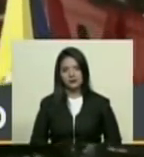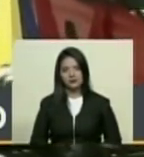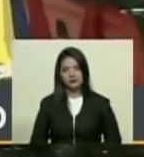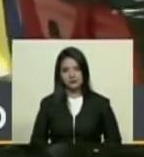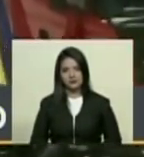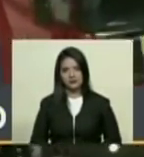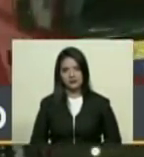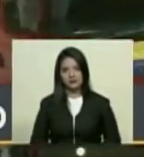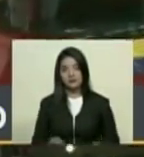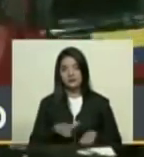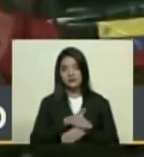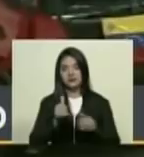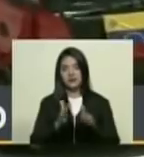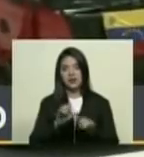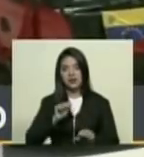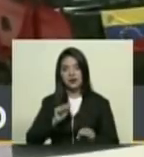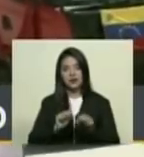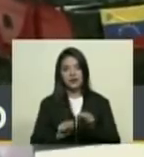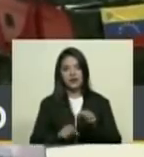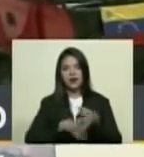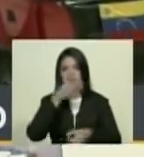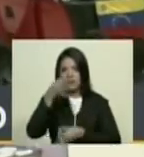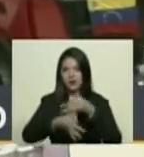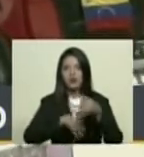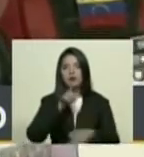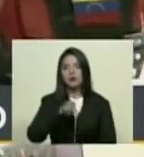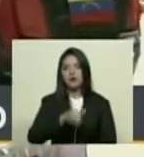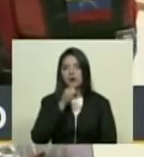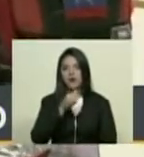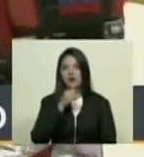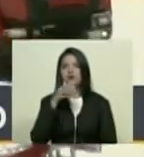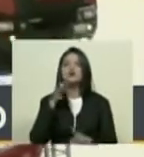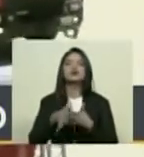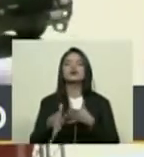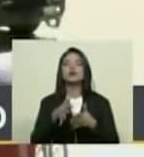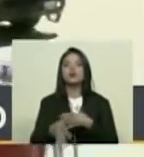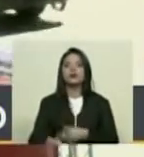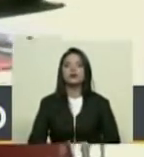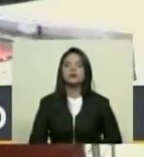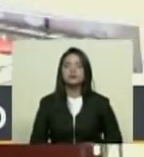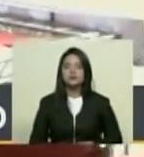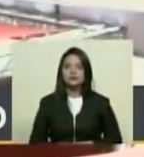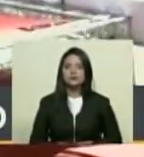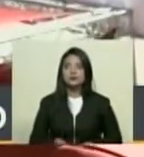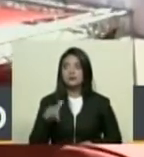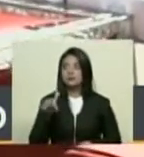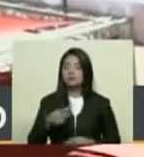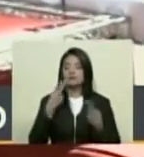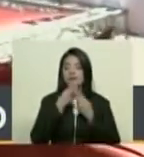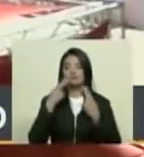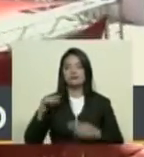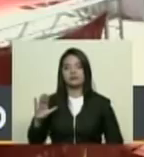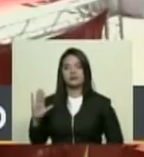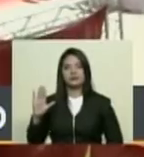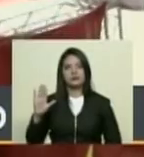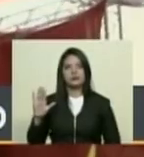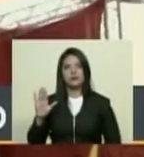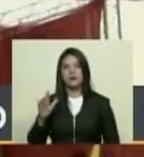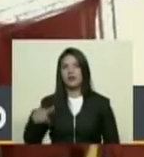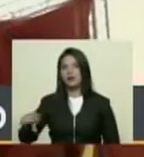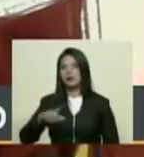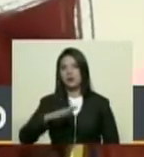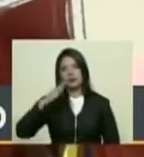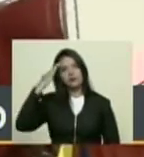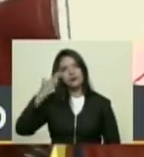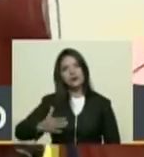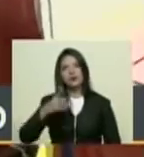El ministro de la Defensa también informaba sobre todo este compromiso que tienen los cuerpos castrenses y